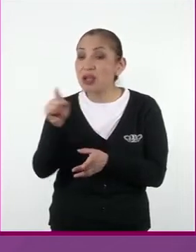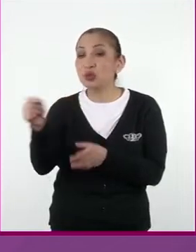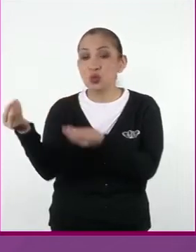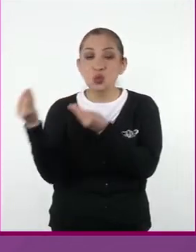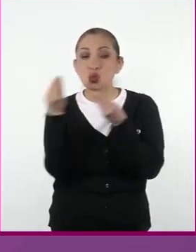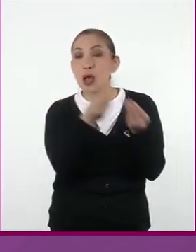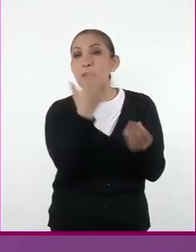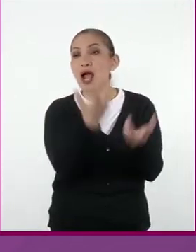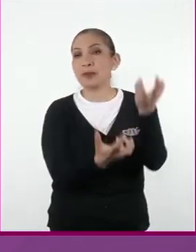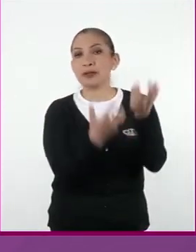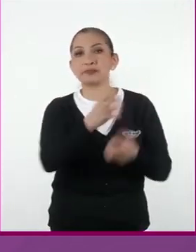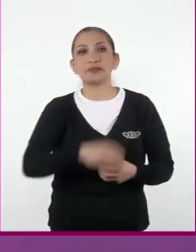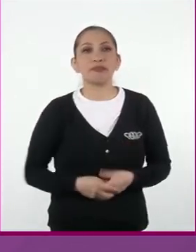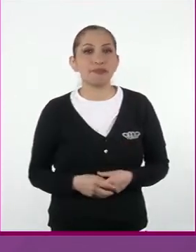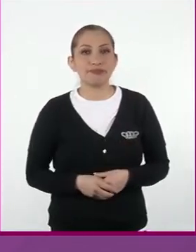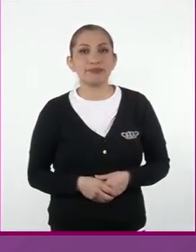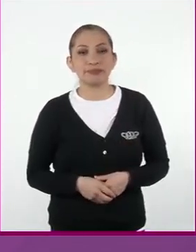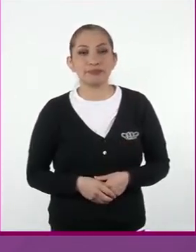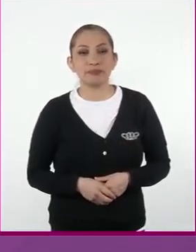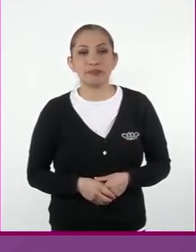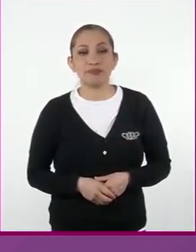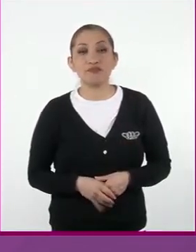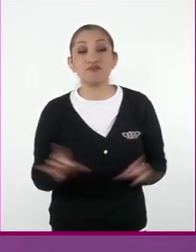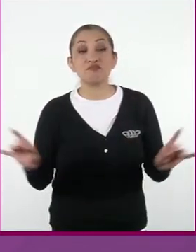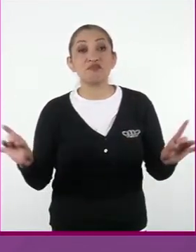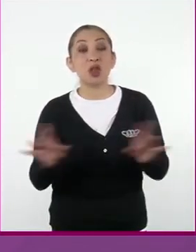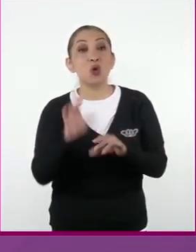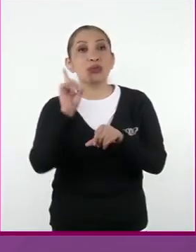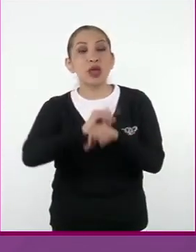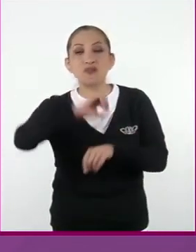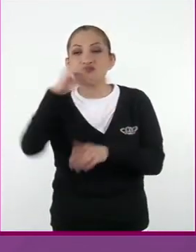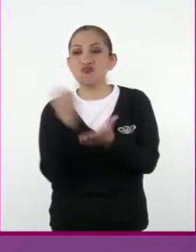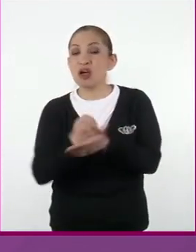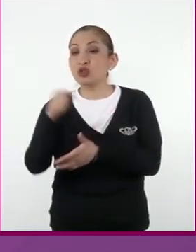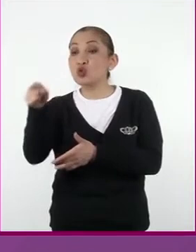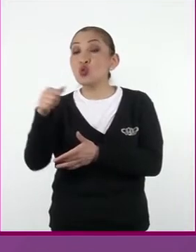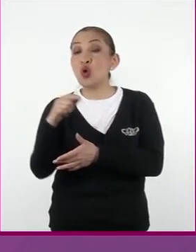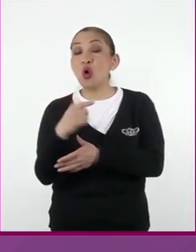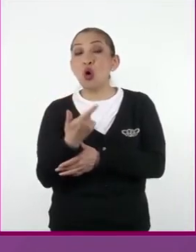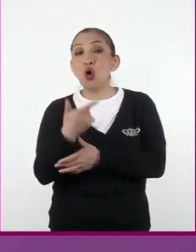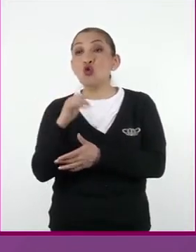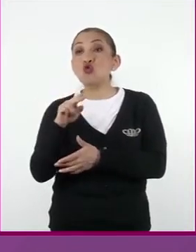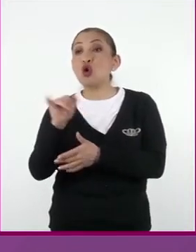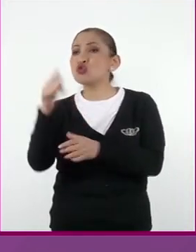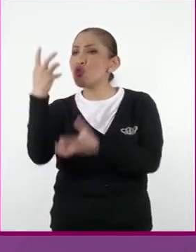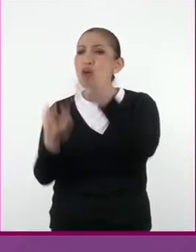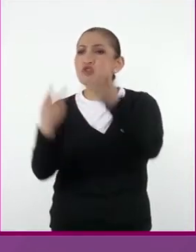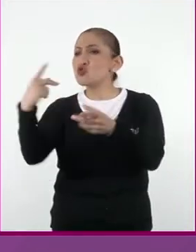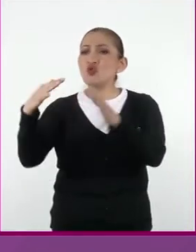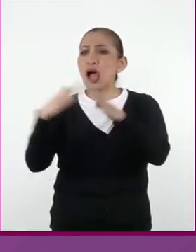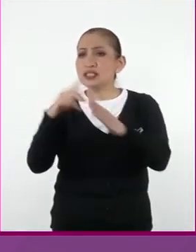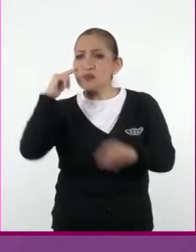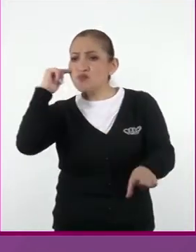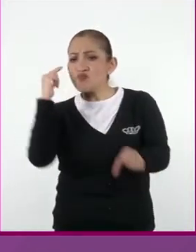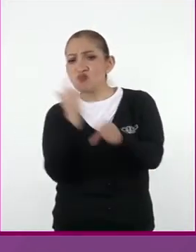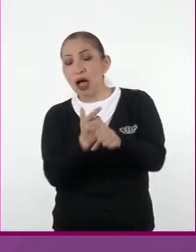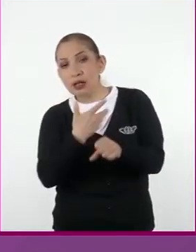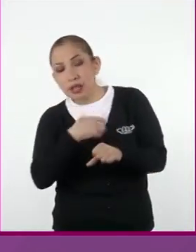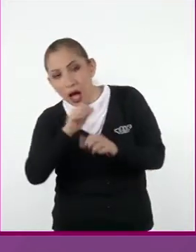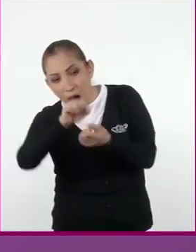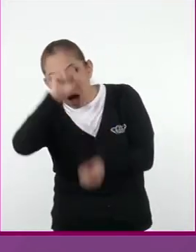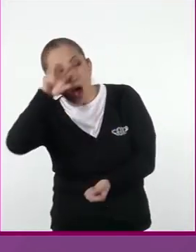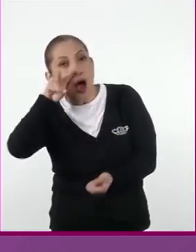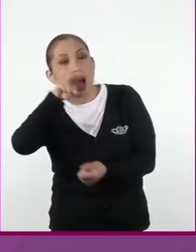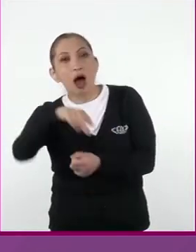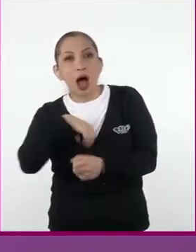que entregarlos para quemarlos. Llega el punto de obligar a Guy a que queme su casa, porque se da cuenta de que ya